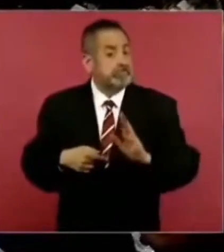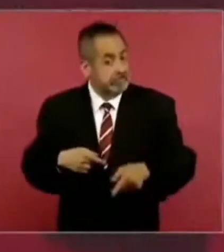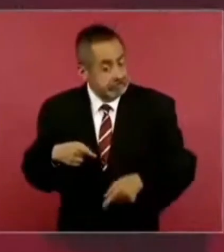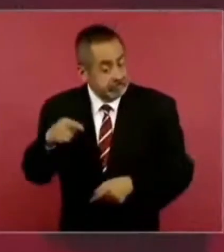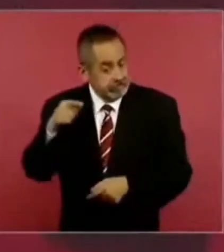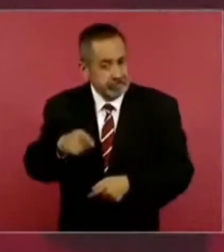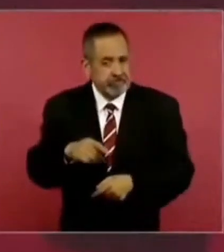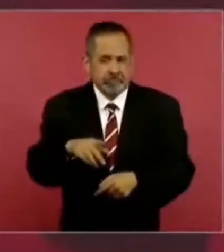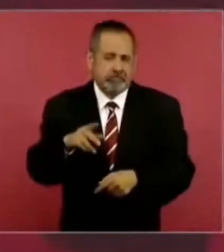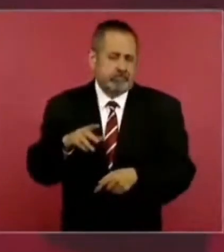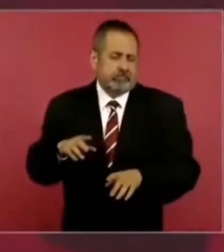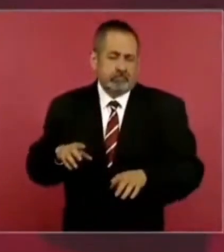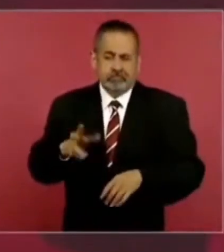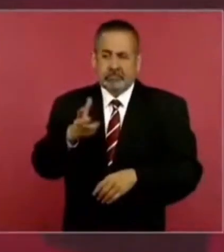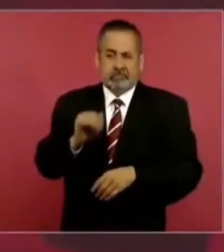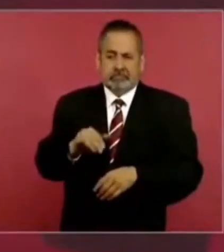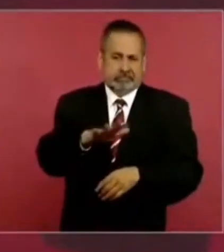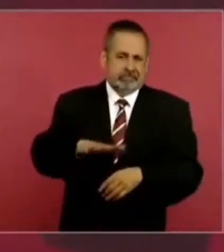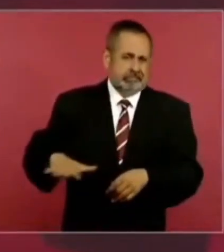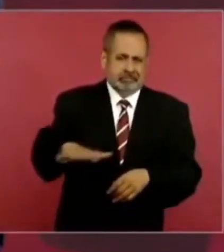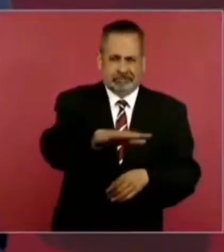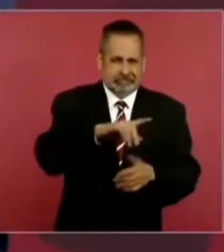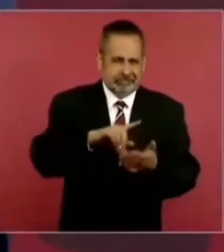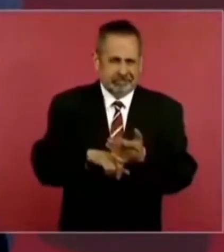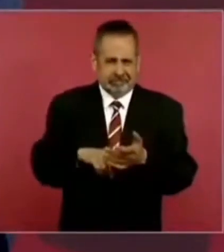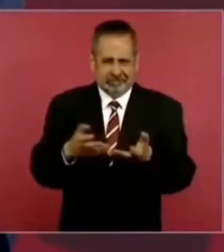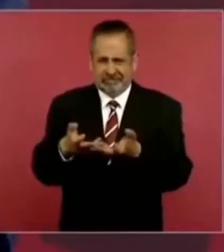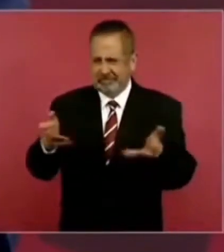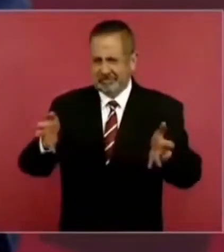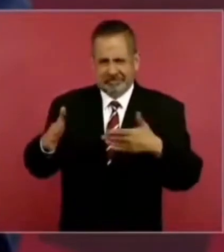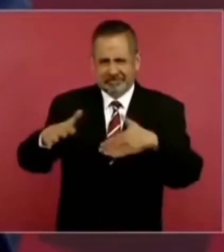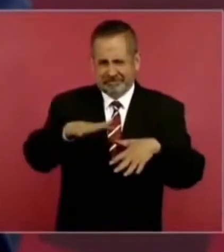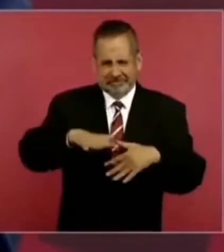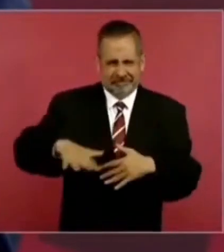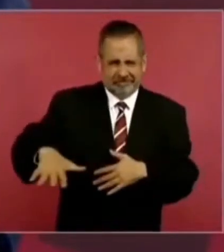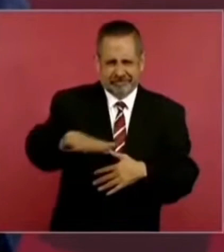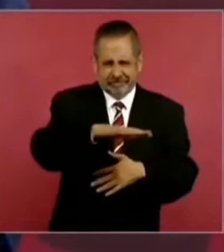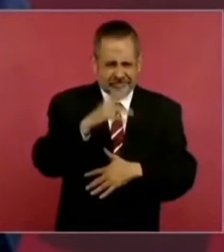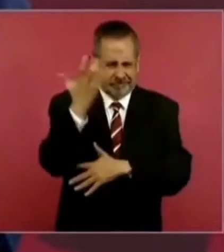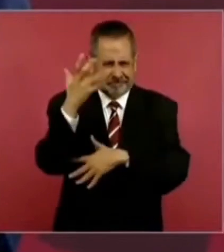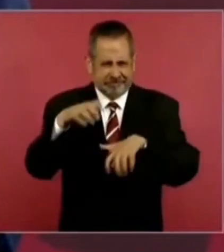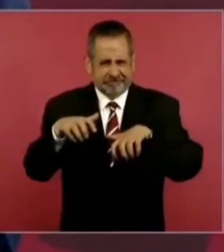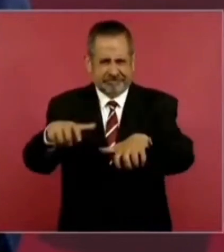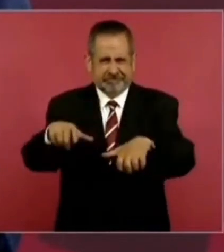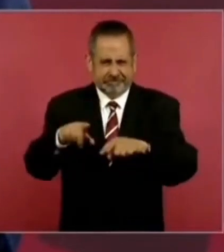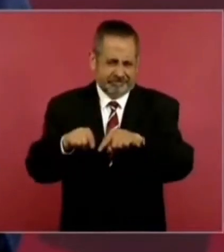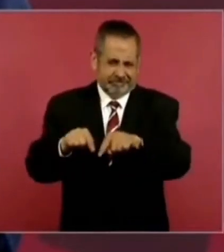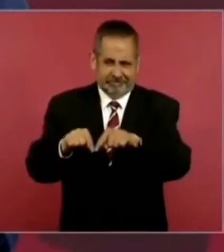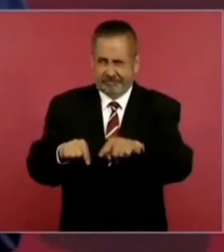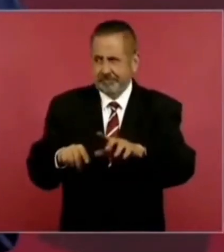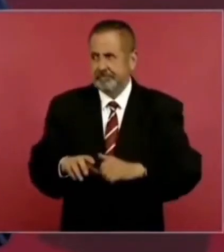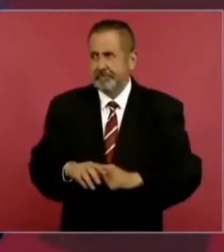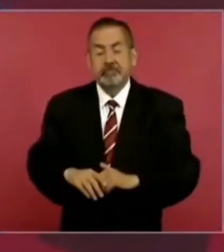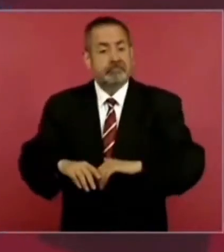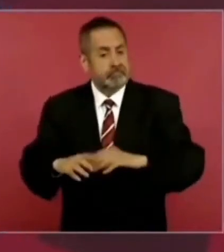por las características de ese terreno, de esa selva especial.